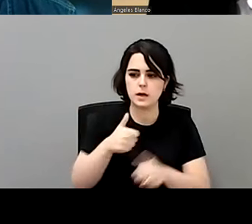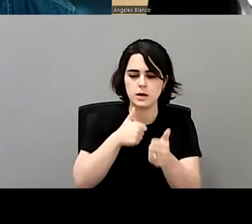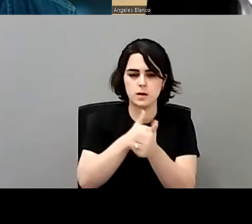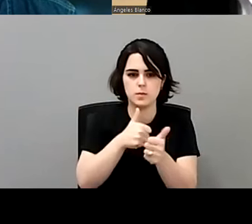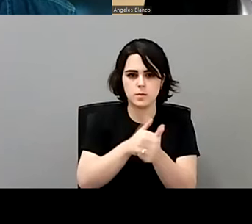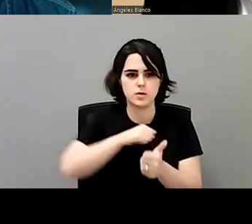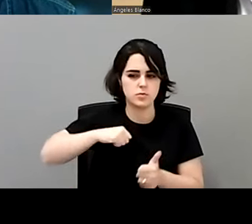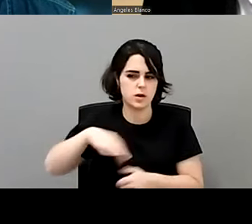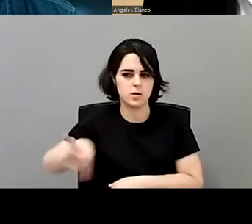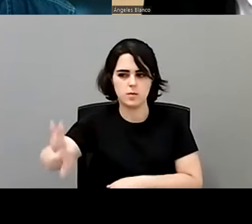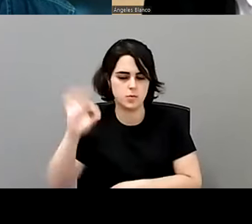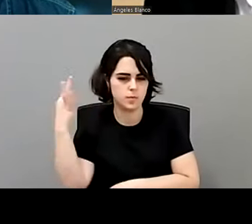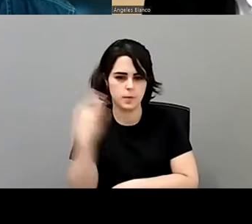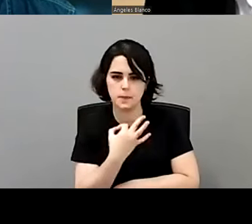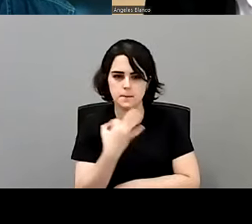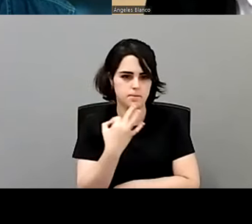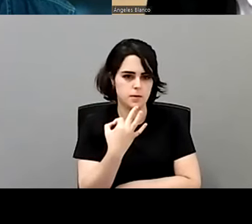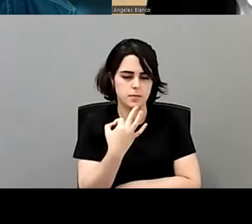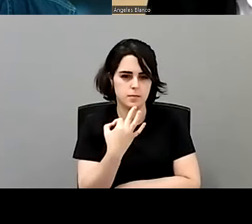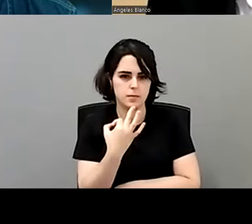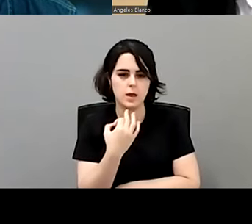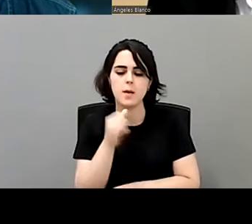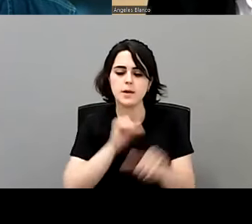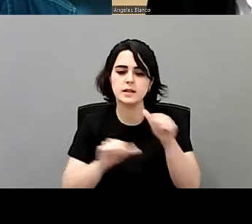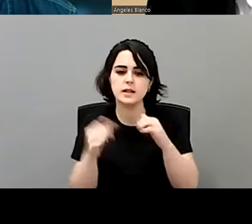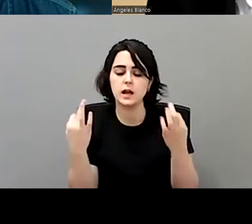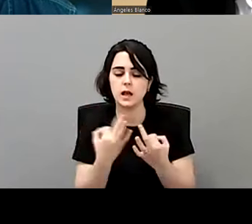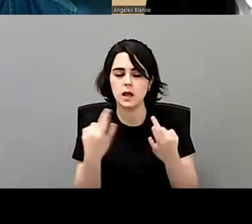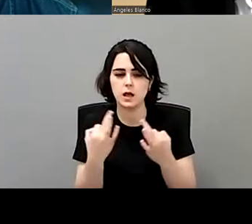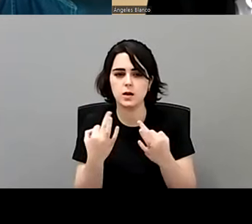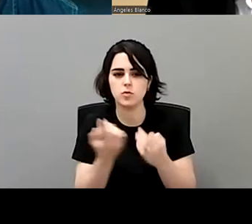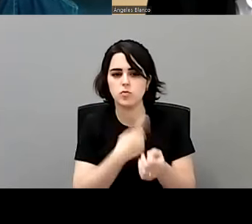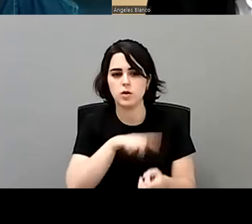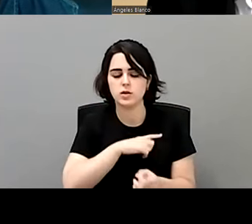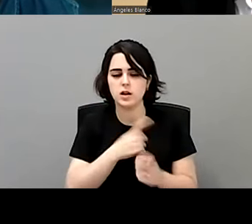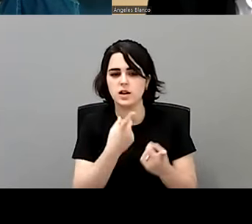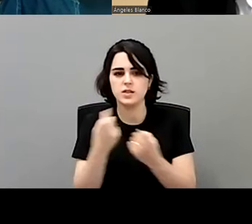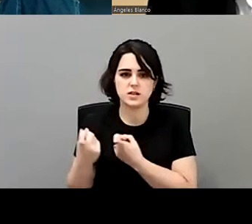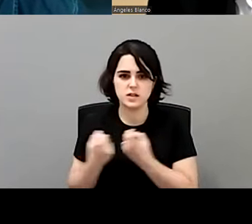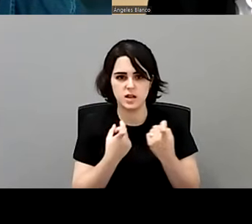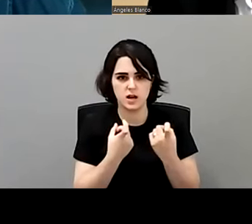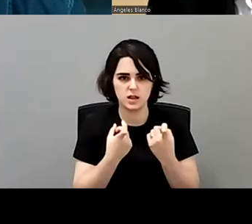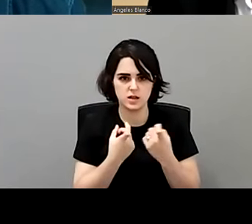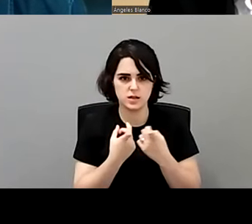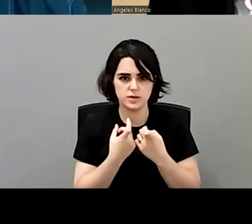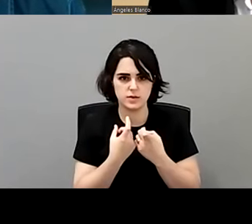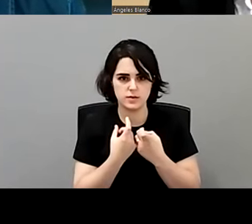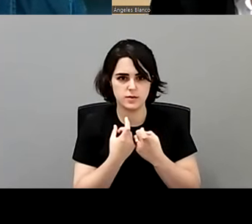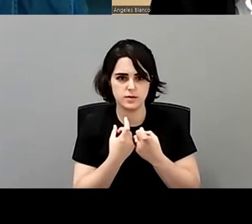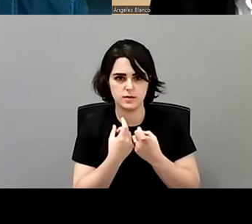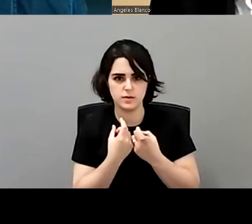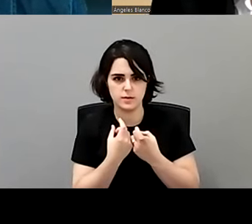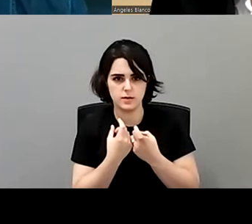asistente personal en base a nuestras necesidades y